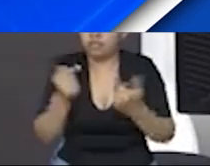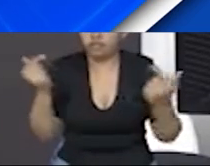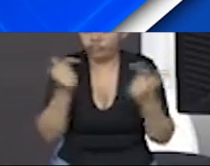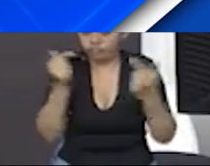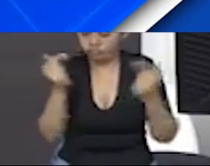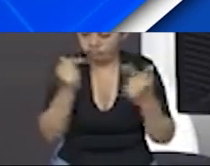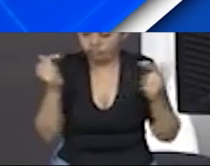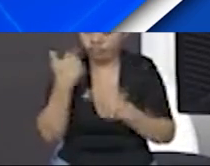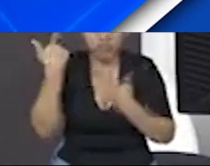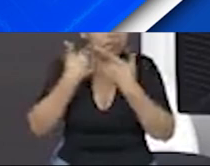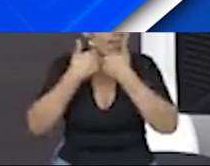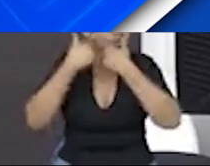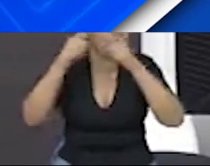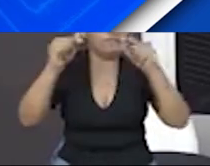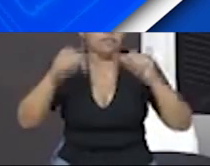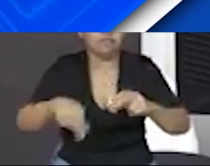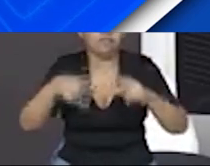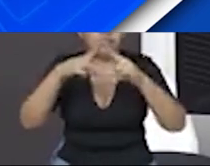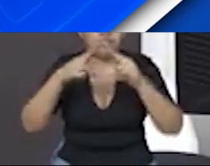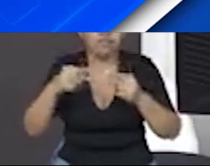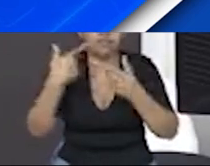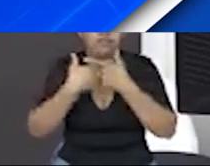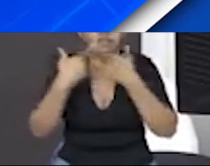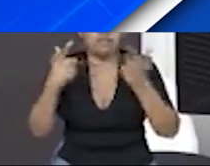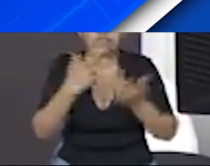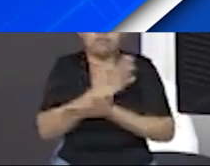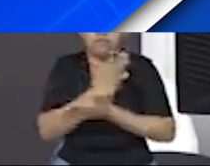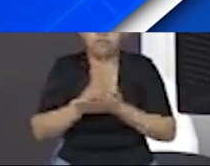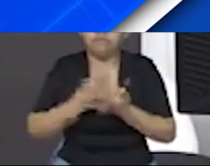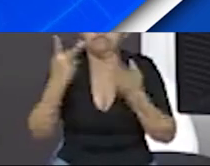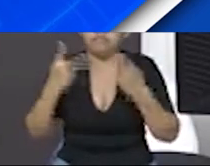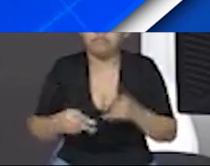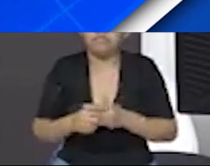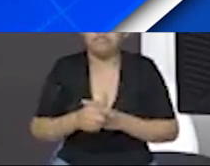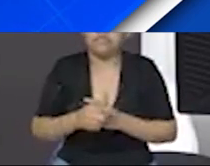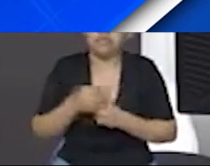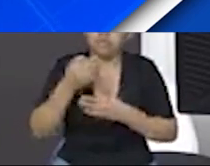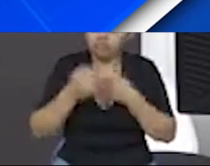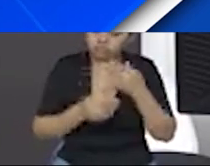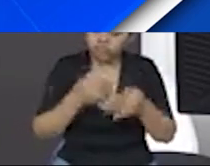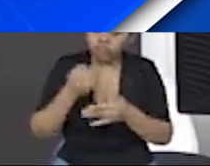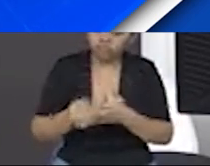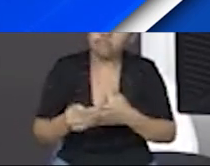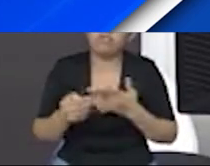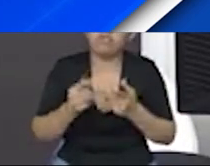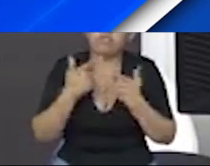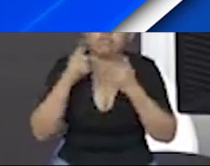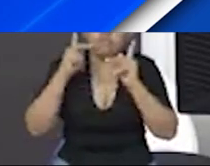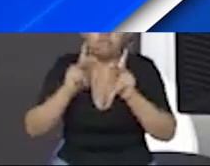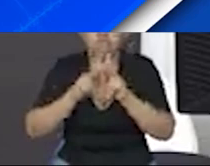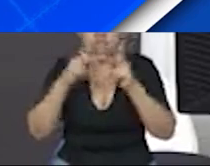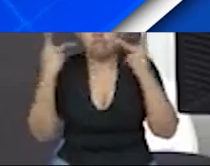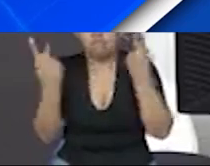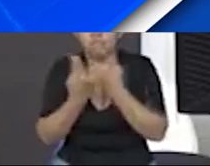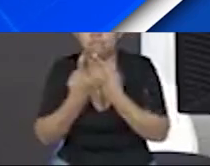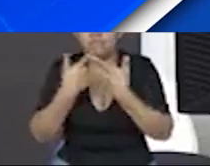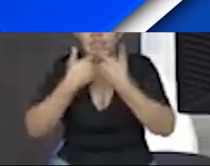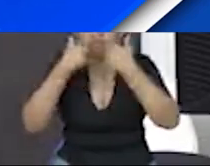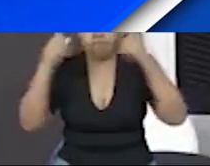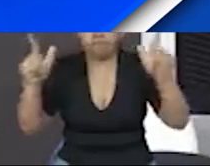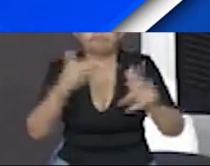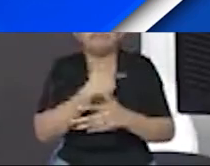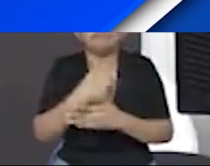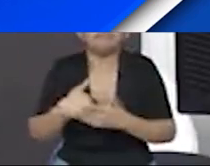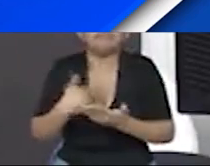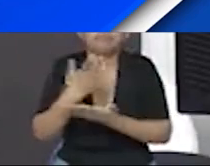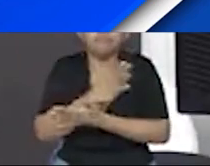esta tierra libre, soberana, independiente. Y en esa calidad de ser un pueblo libre, soberano,